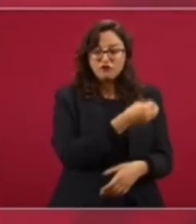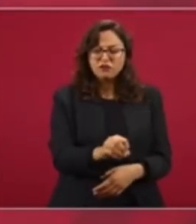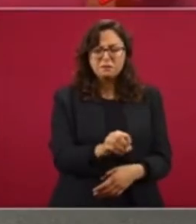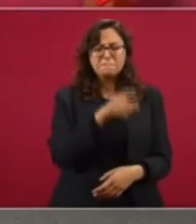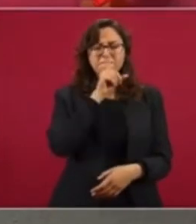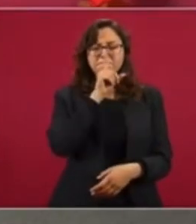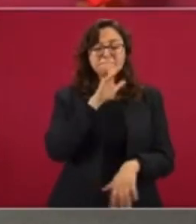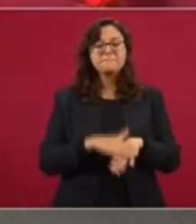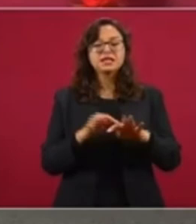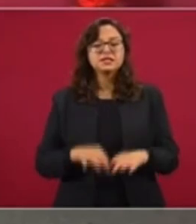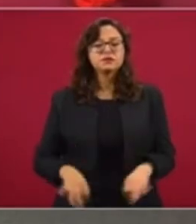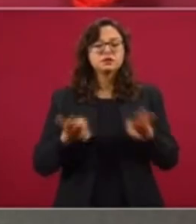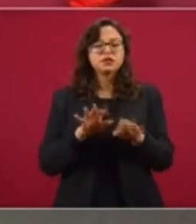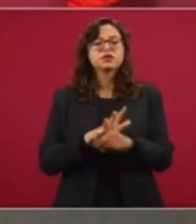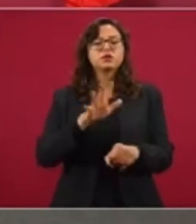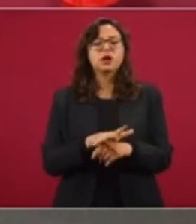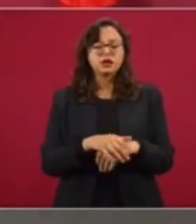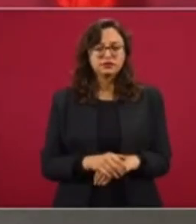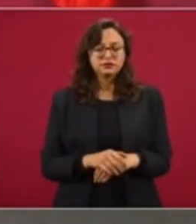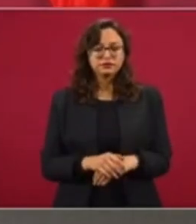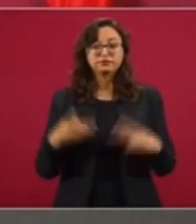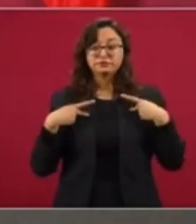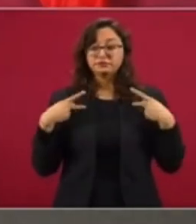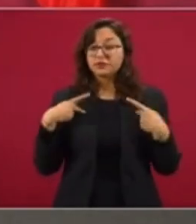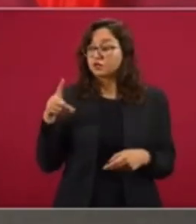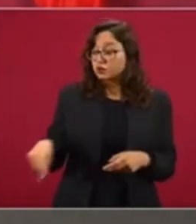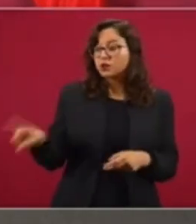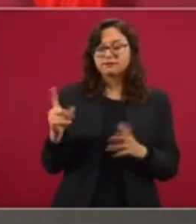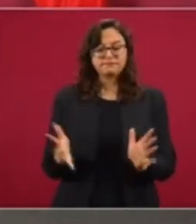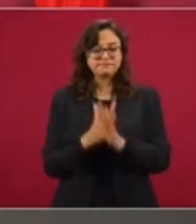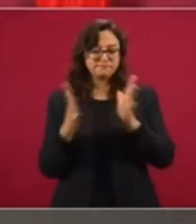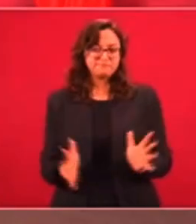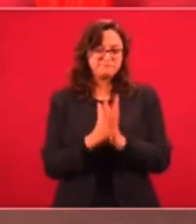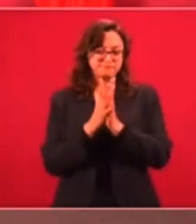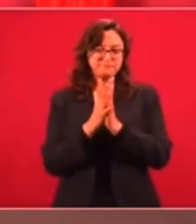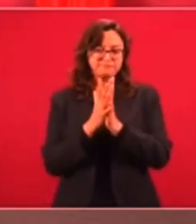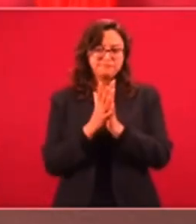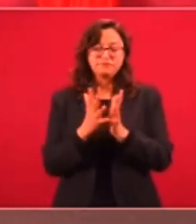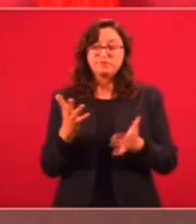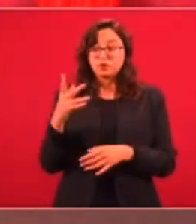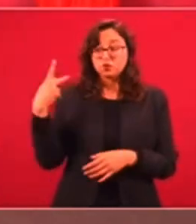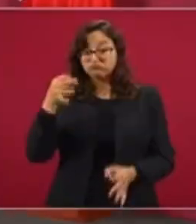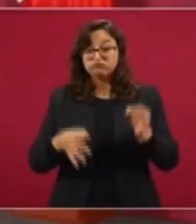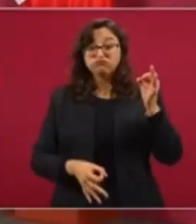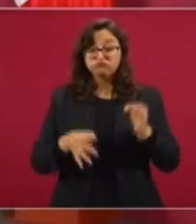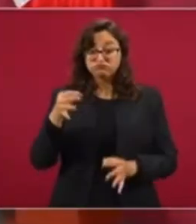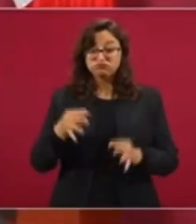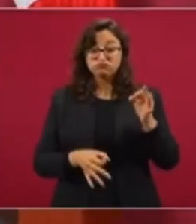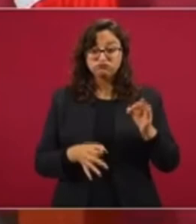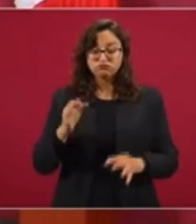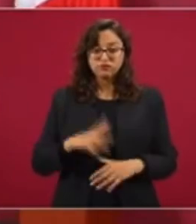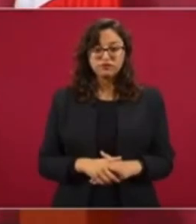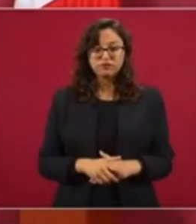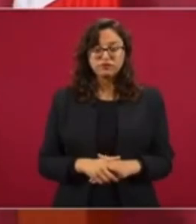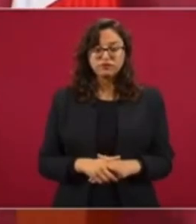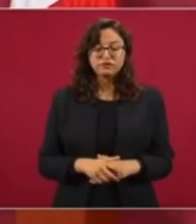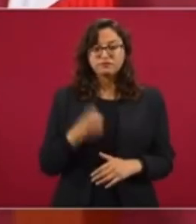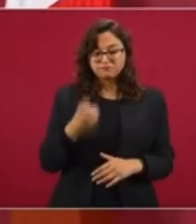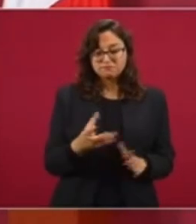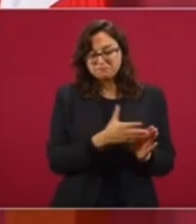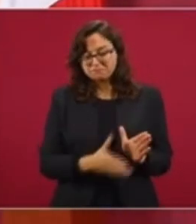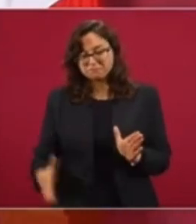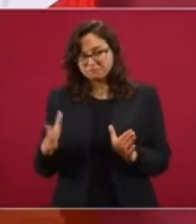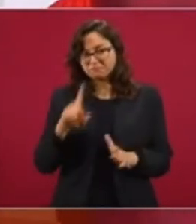Lo más importante es la participación y el juicio ciudadano. Eso en una primera instancia. Y